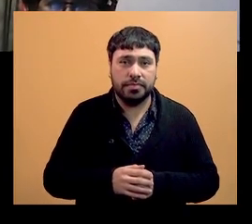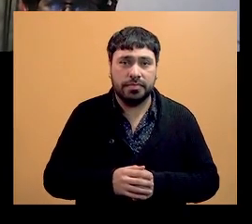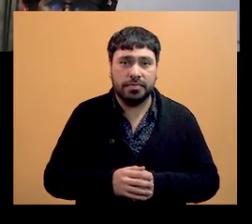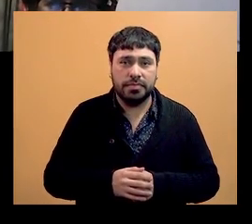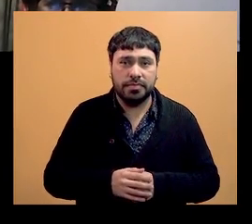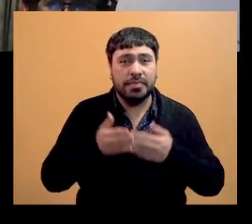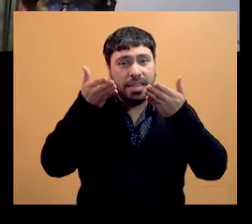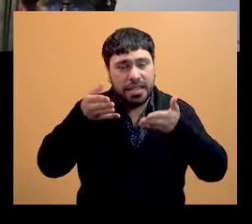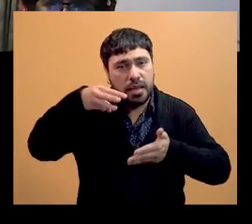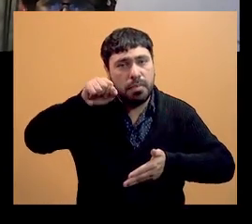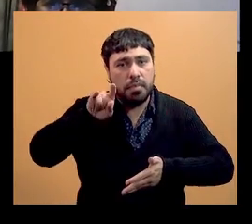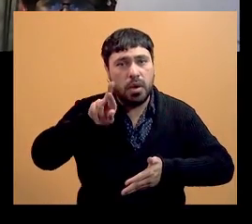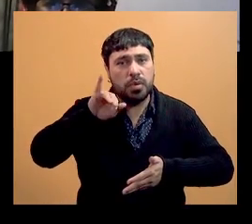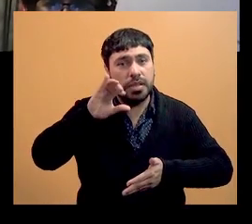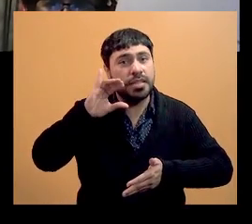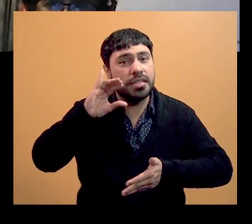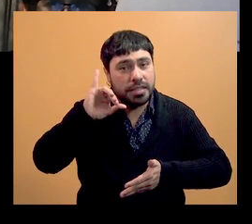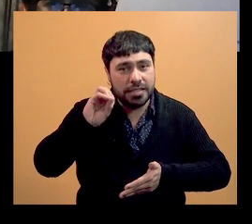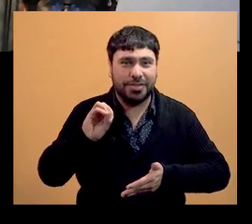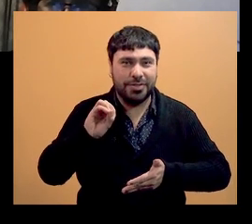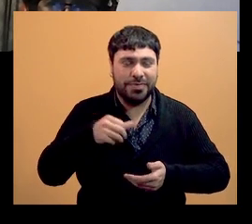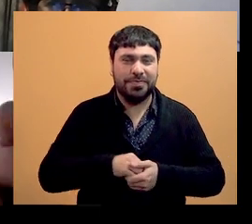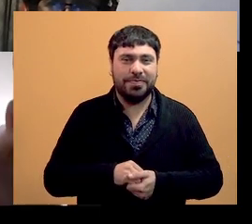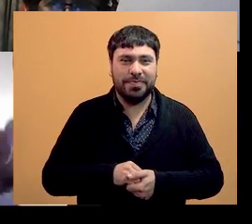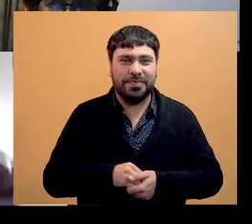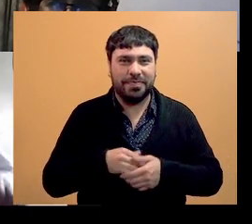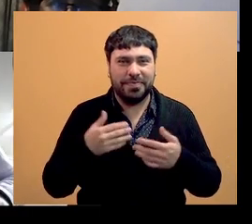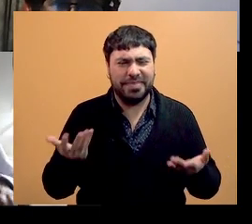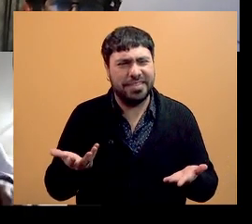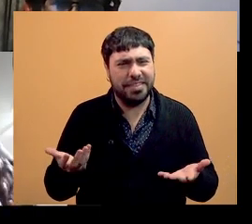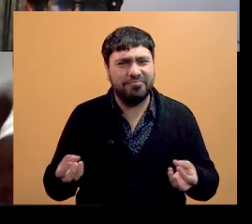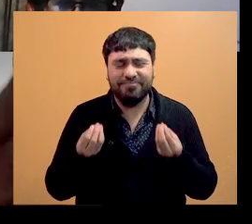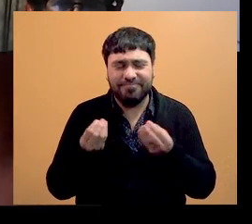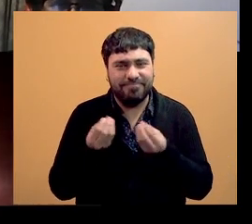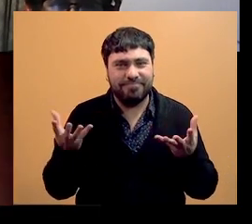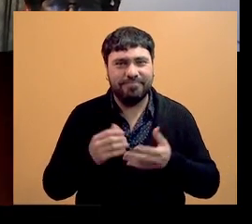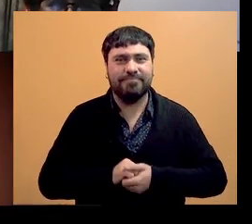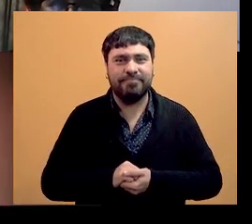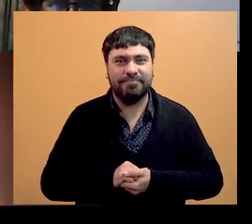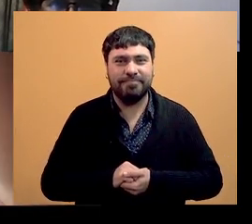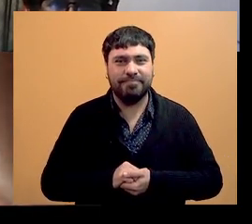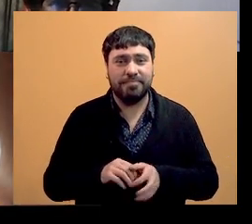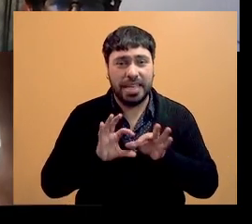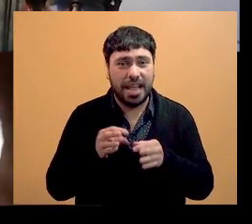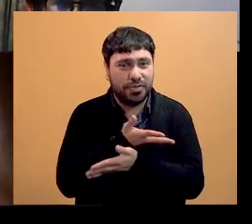maravillosa charla. Si quieren a alguien... Bueno, gracias a usted. ¿Sí?